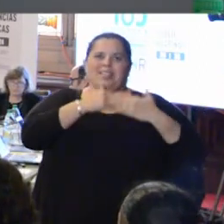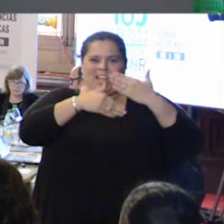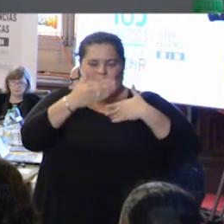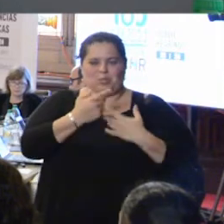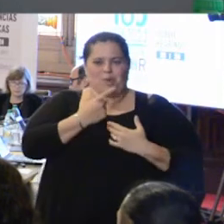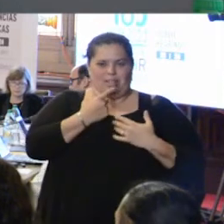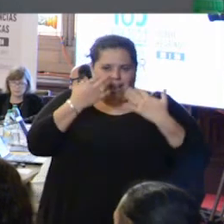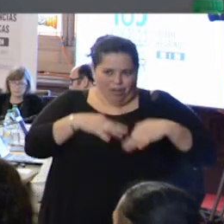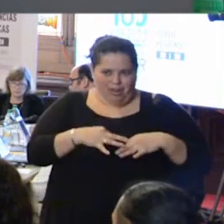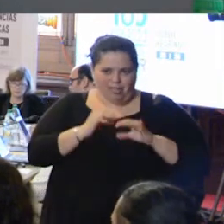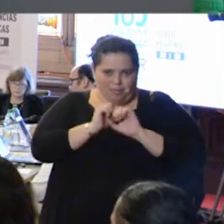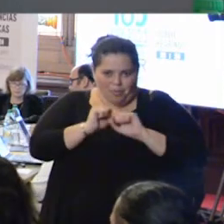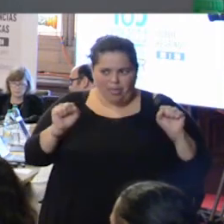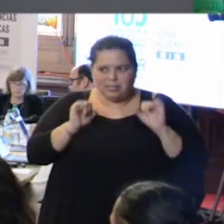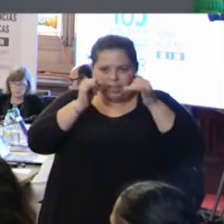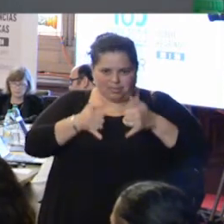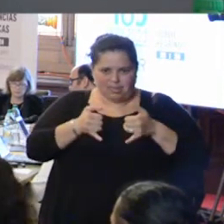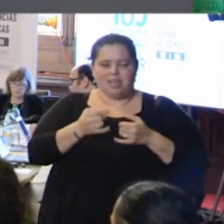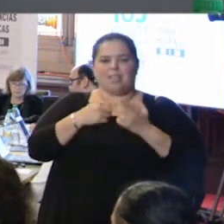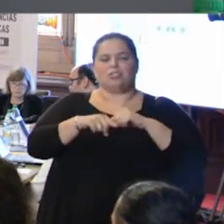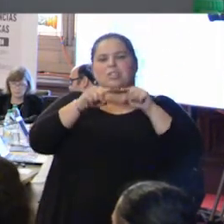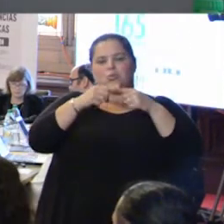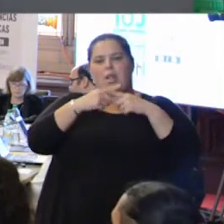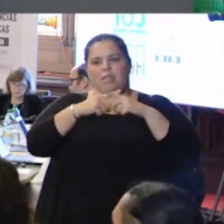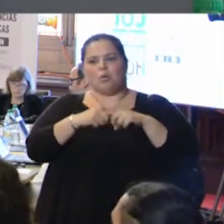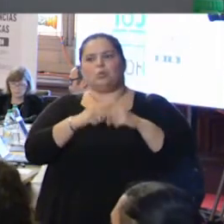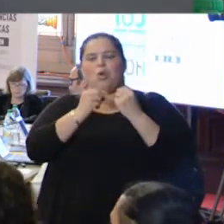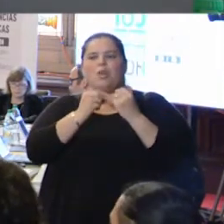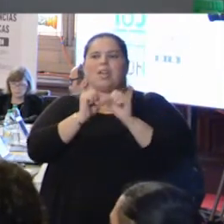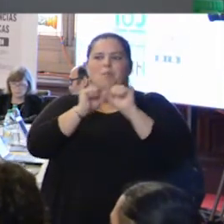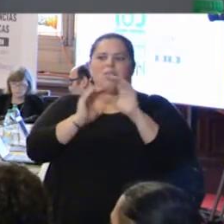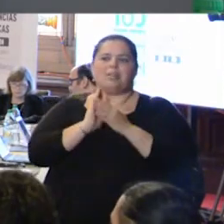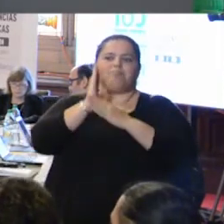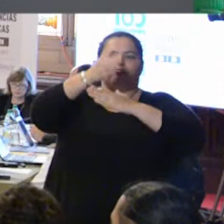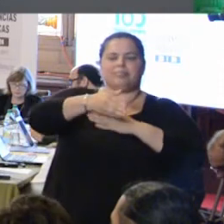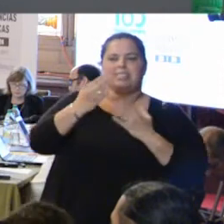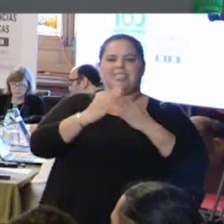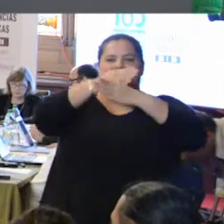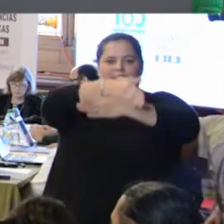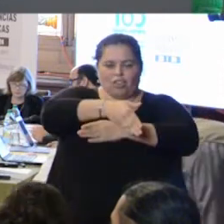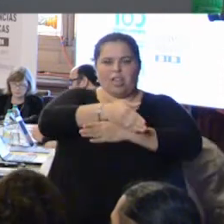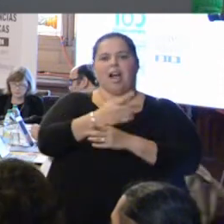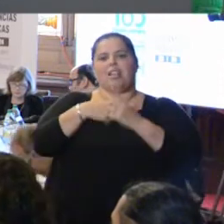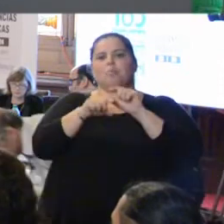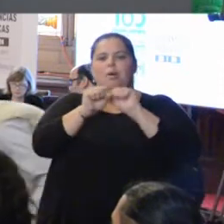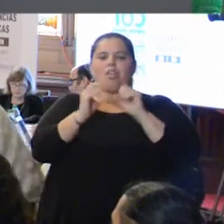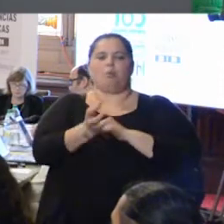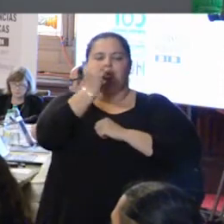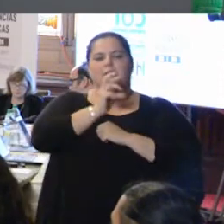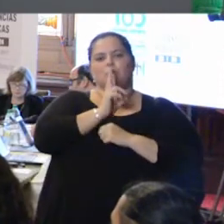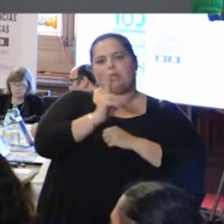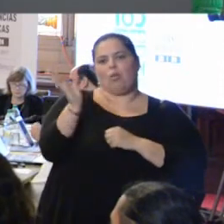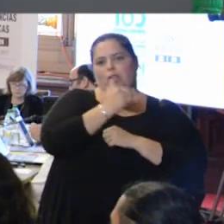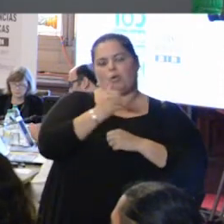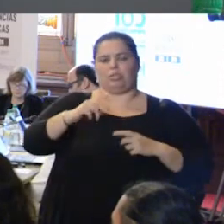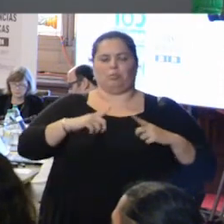política concreta, y que debe ser una discusión de alcance intersectorial para que esto pueda tener los resultados que todos estamos esperando. Tomamos